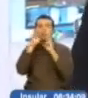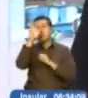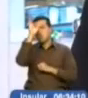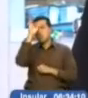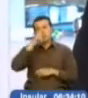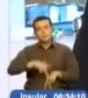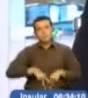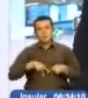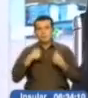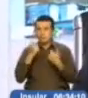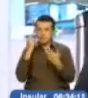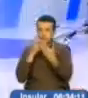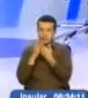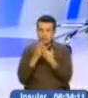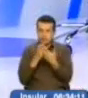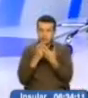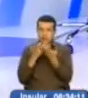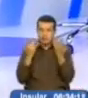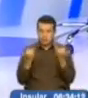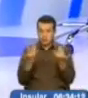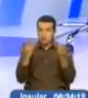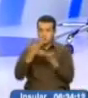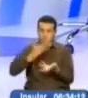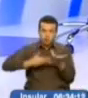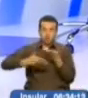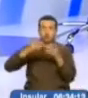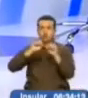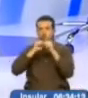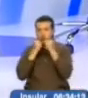del buen vivir. Es decir, a esto que hemos dicho,